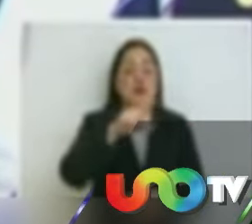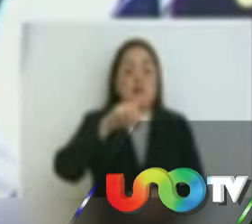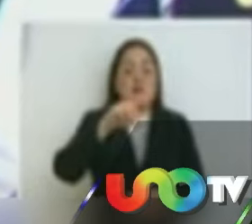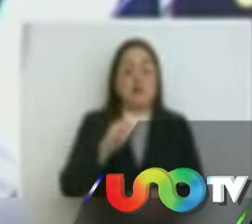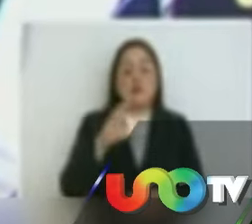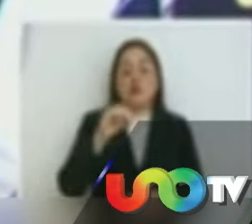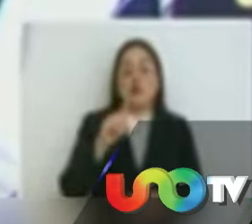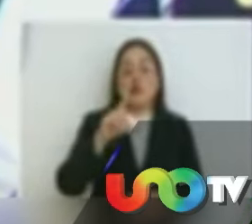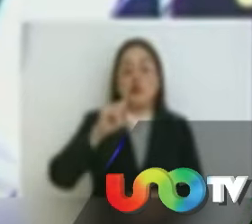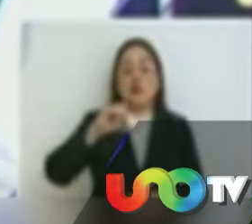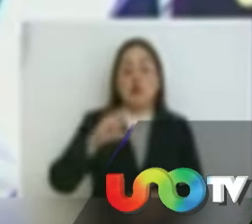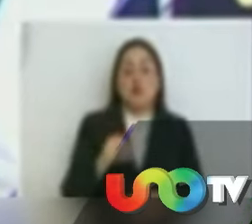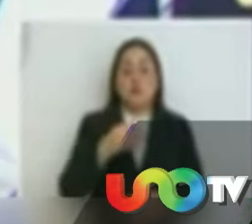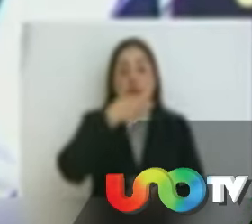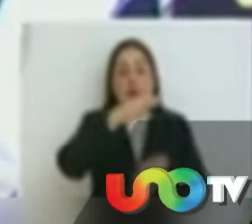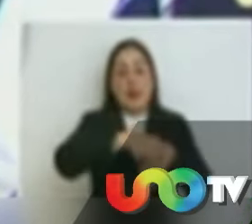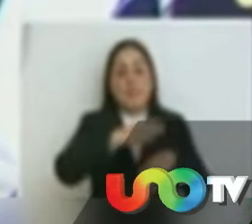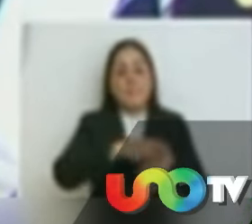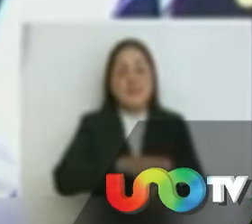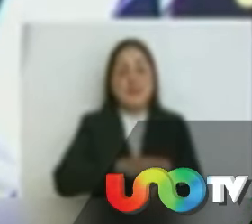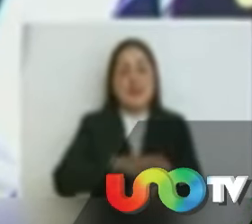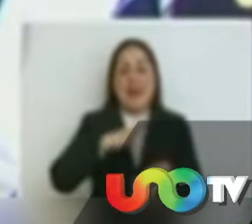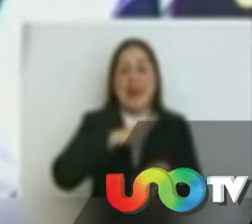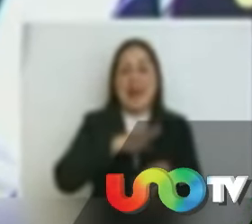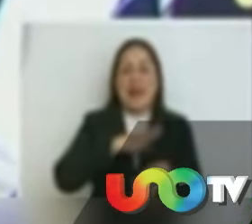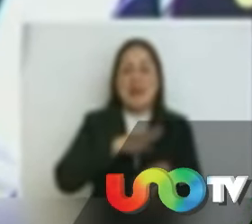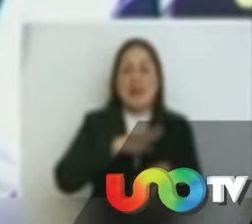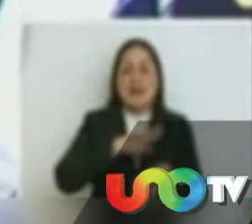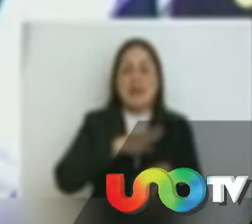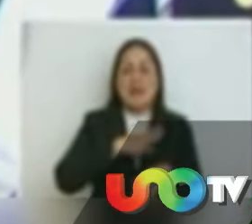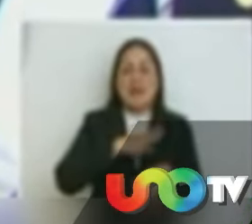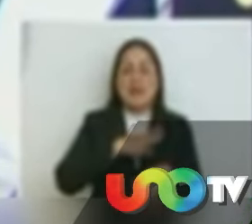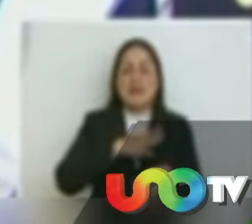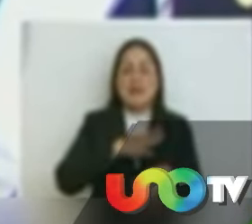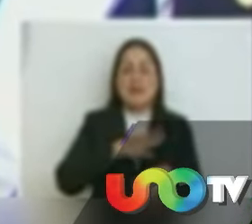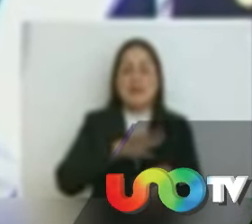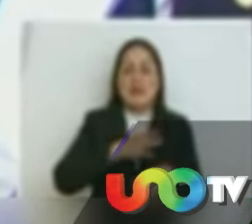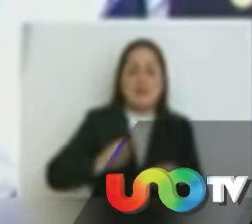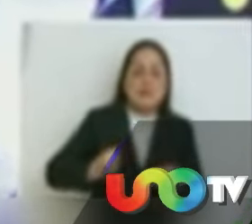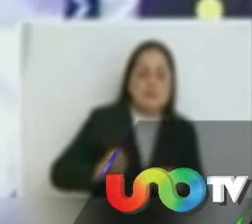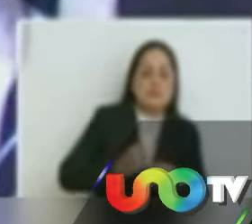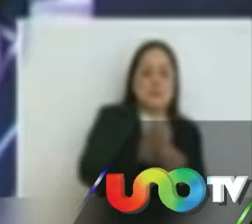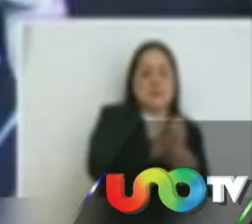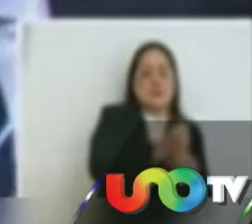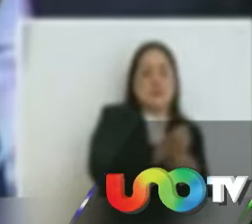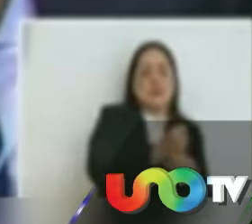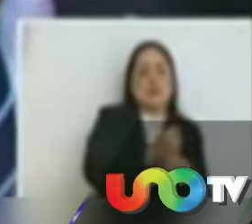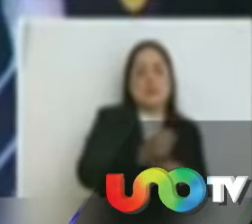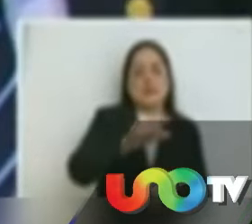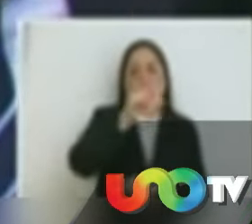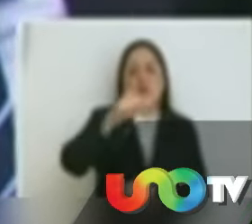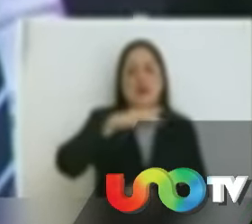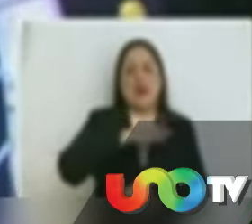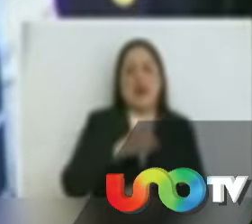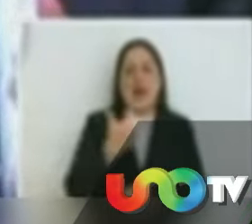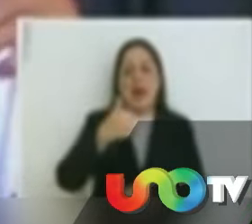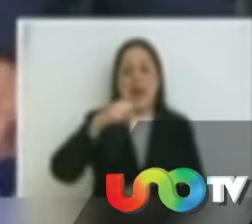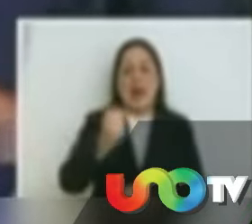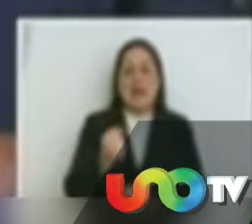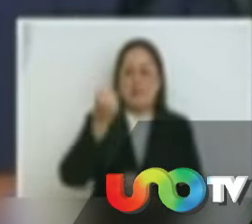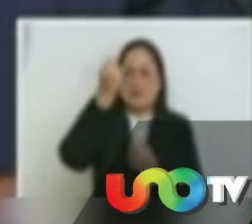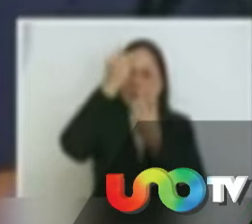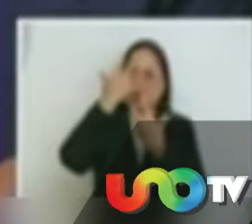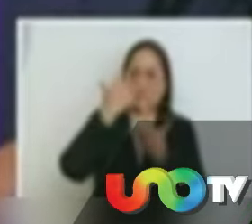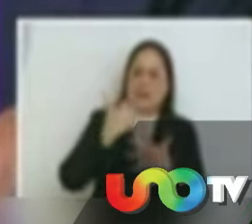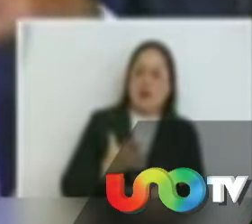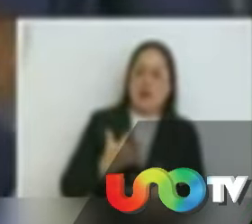esta presidencia que fue agredido frente al recinto e incluso que le lanzaron gasolina en los ojos. Cuando digo frente